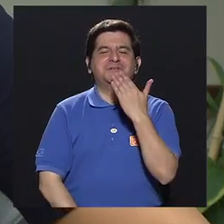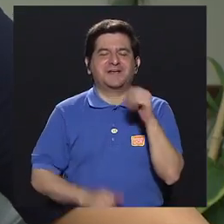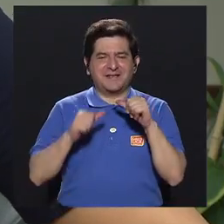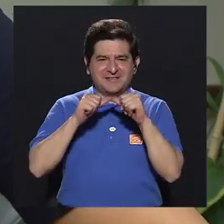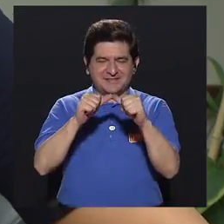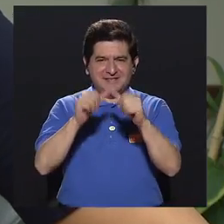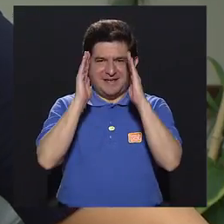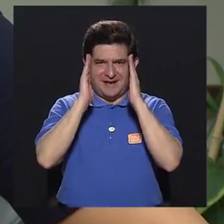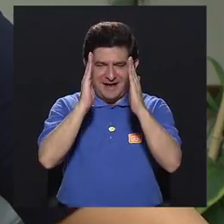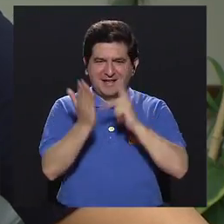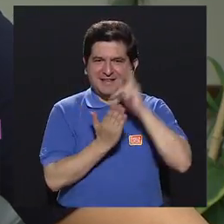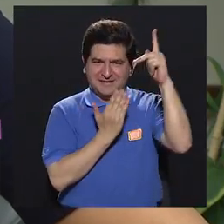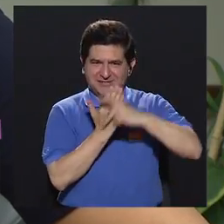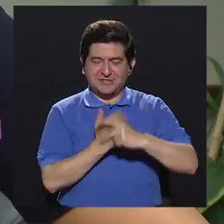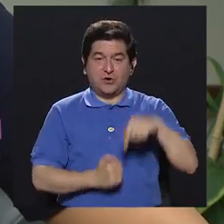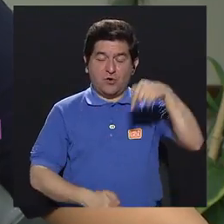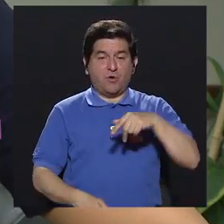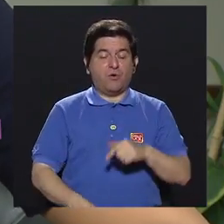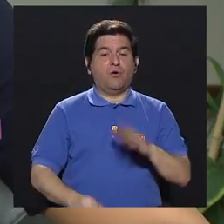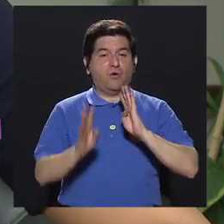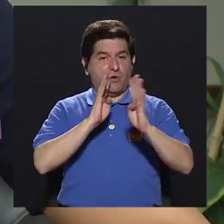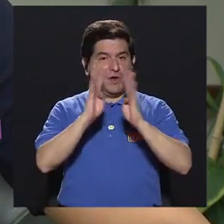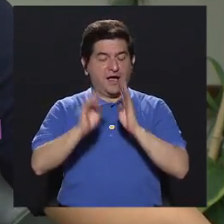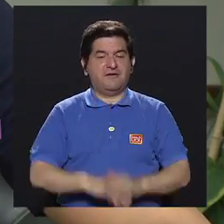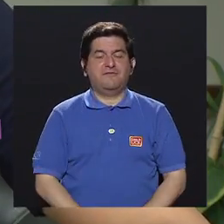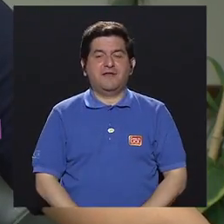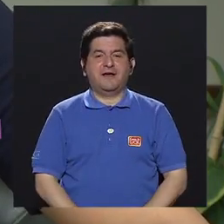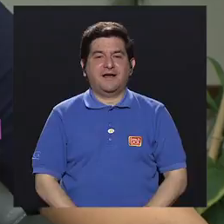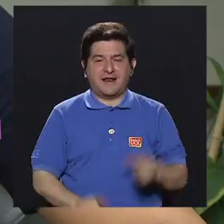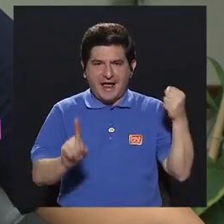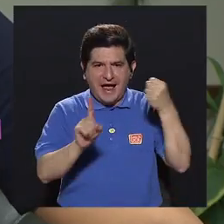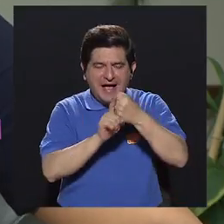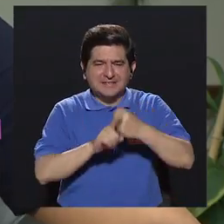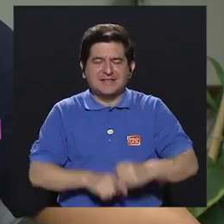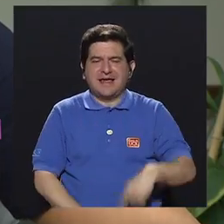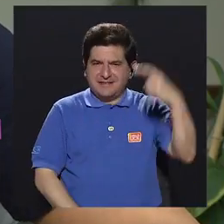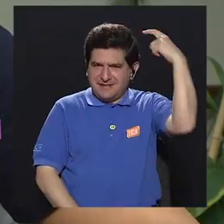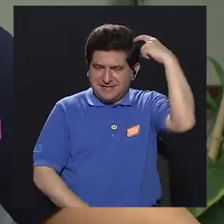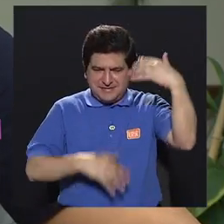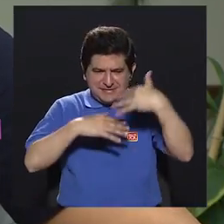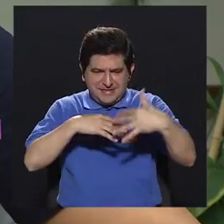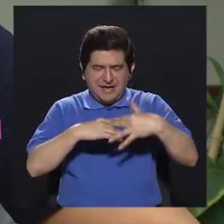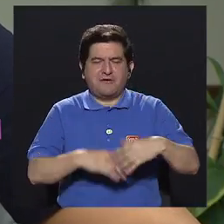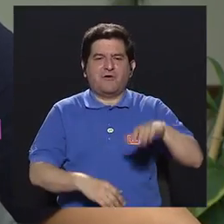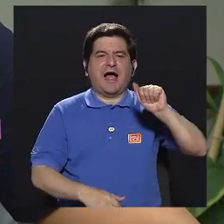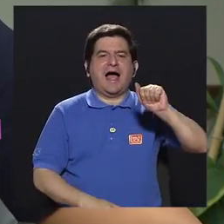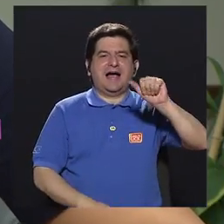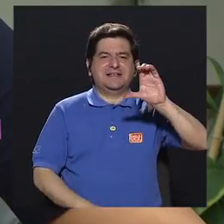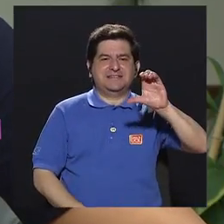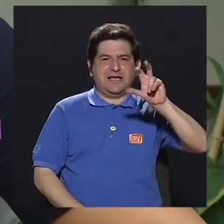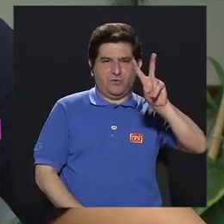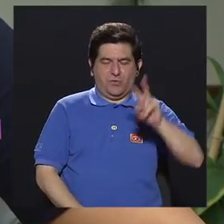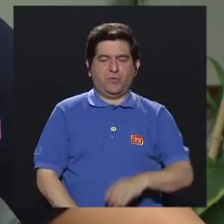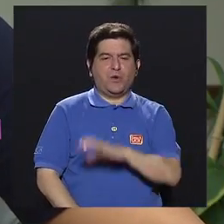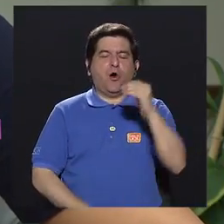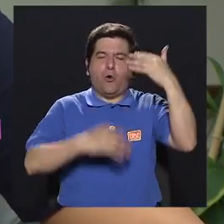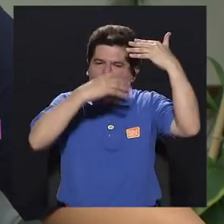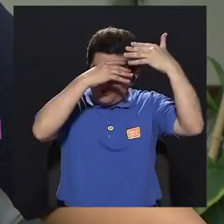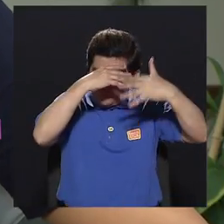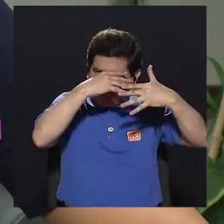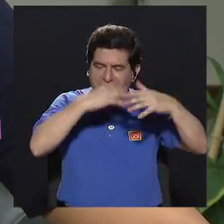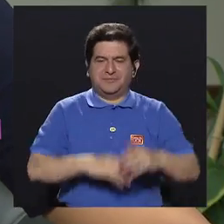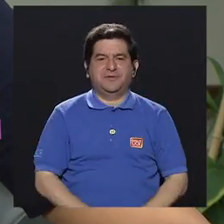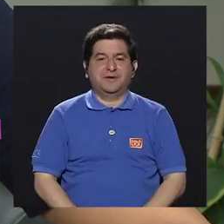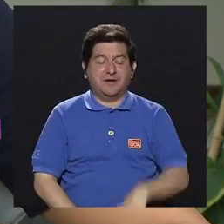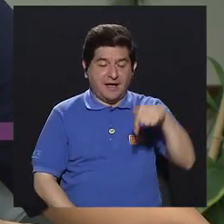Gracias por continuar con nosotros. El día de hoy estamos conversando acerca del accidente cerebrovascular o también conocido como el derrame